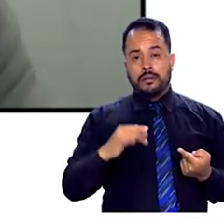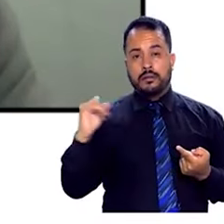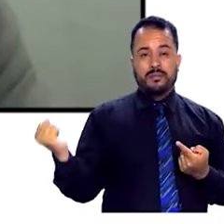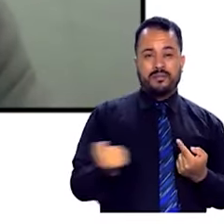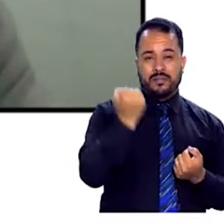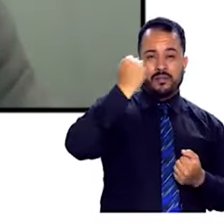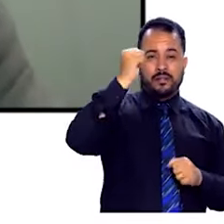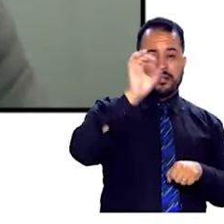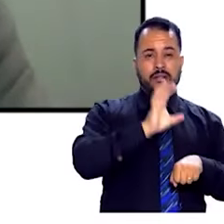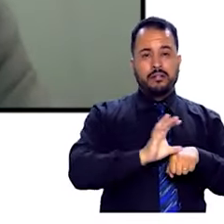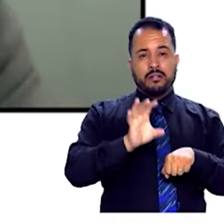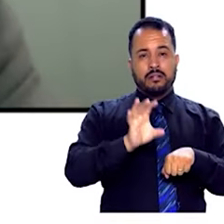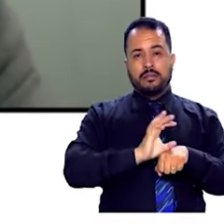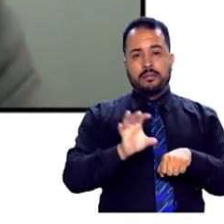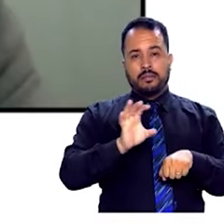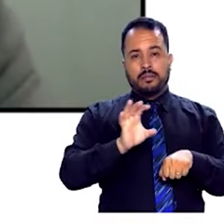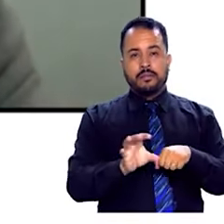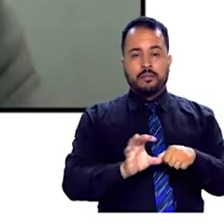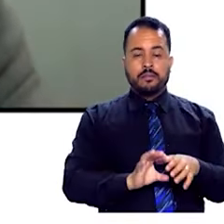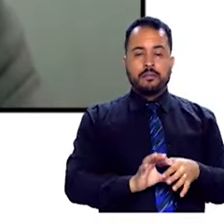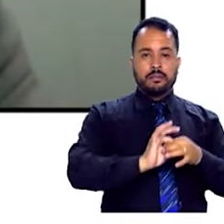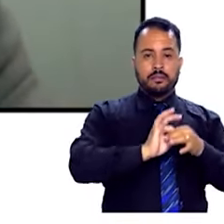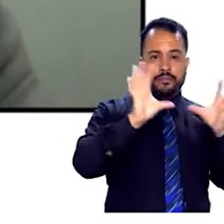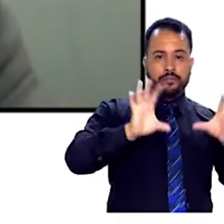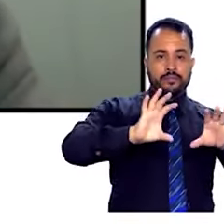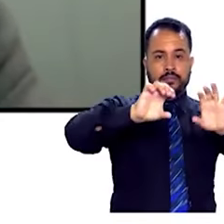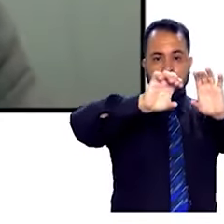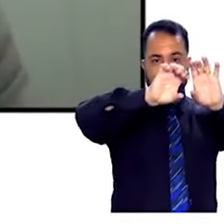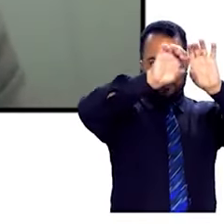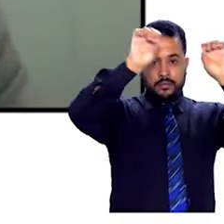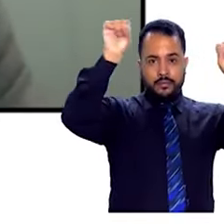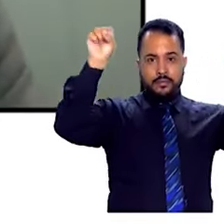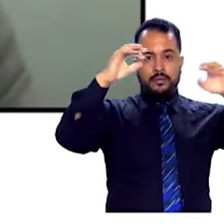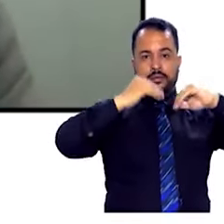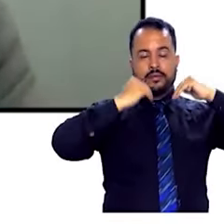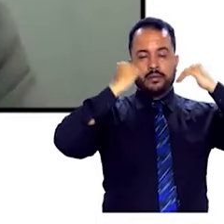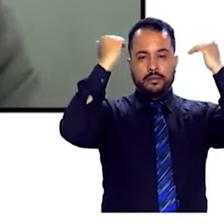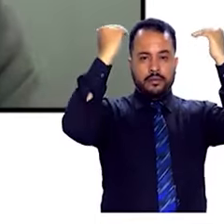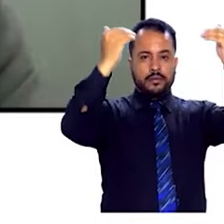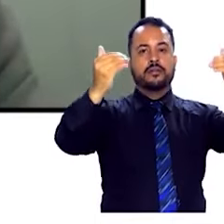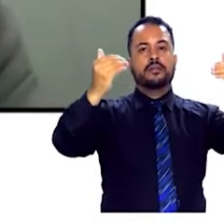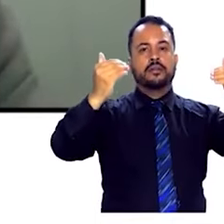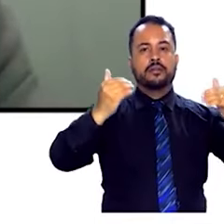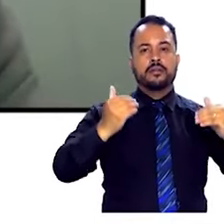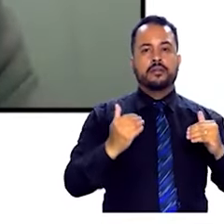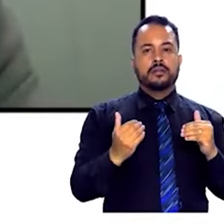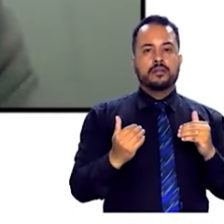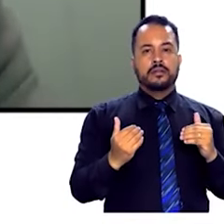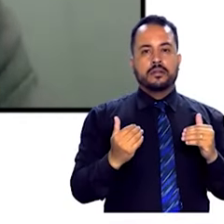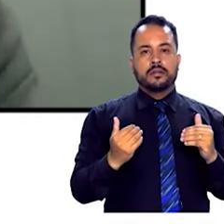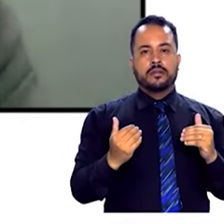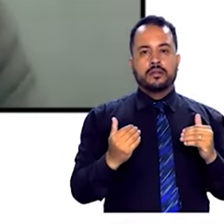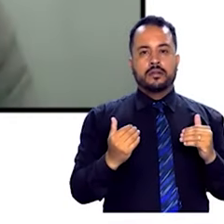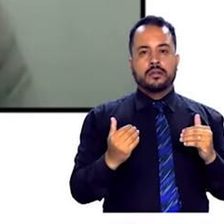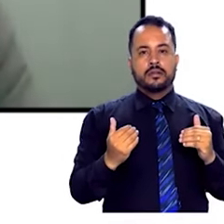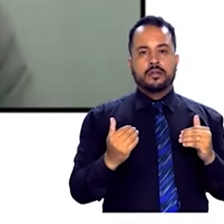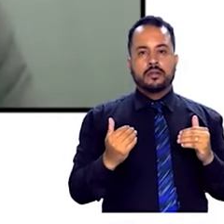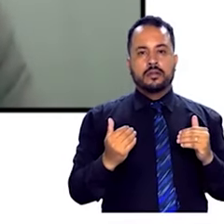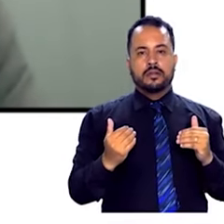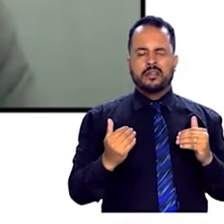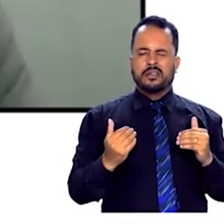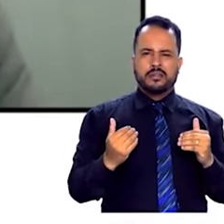corte abocarse a la decisión directa de casos que todavía no transitar todas las instancias